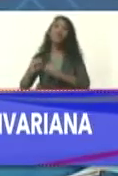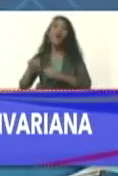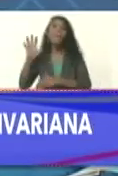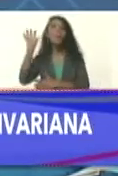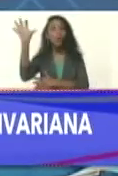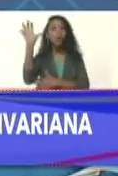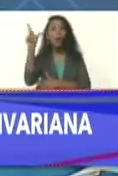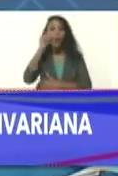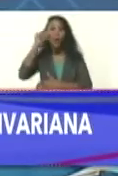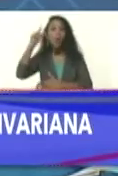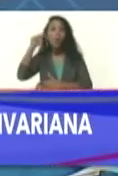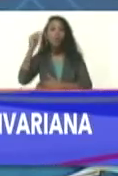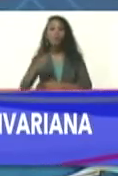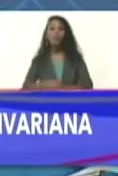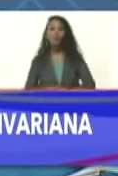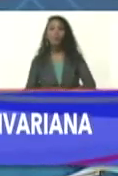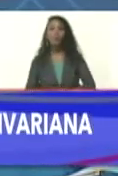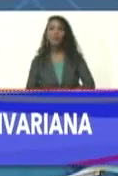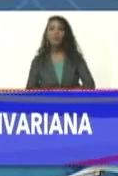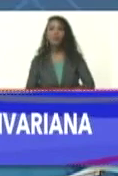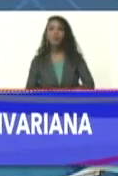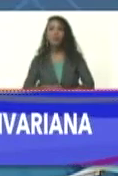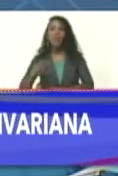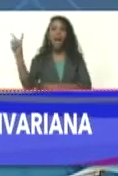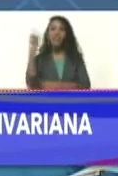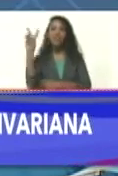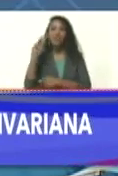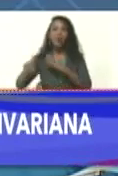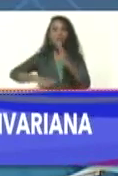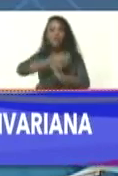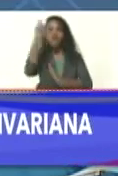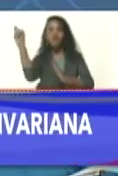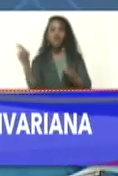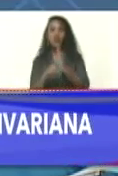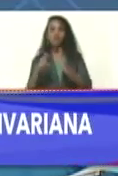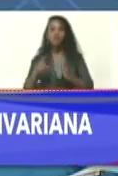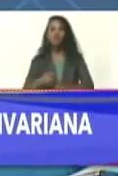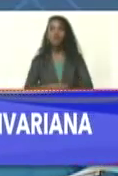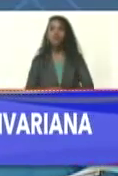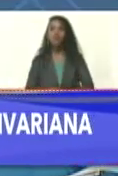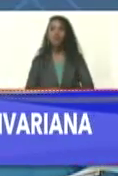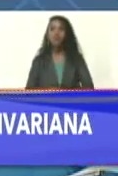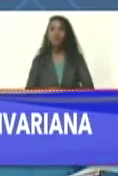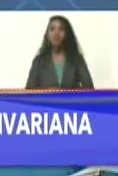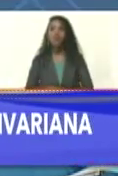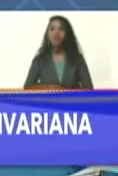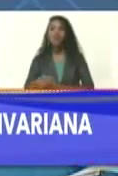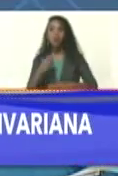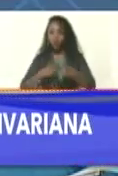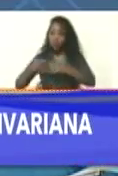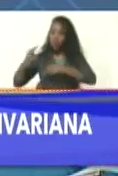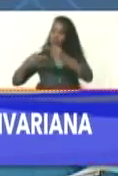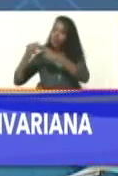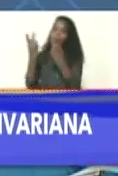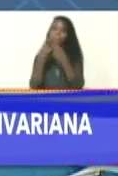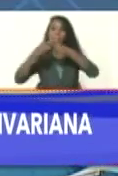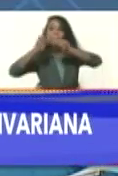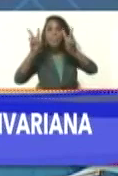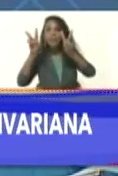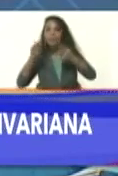las patriotas, a Venezuela entera. Para poder construir en paz